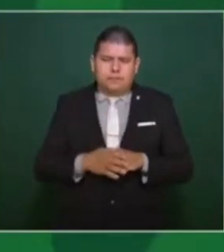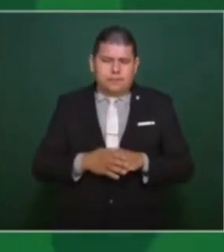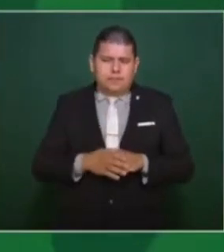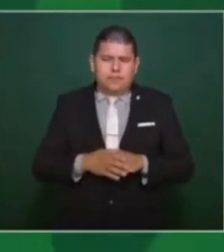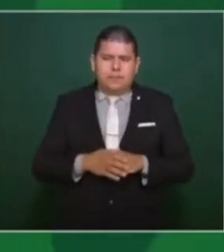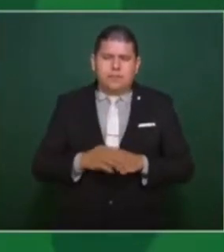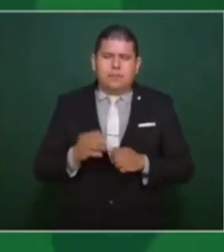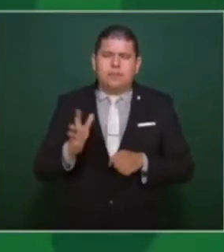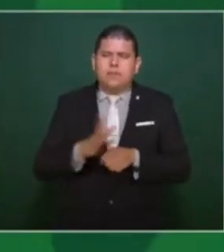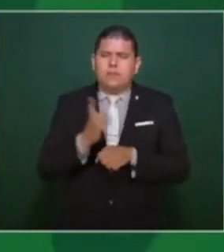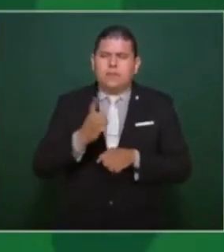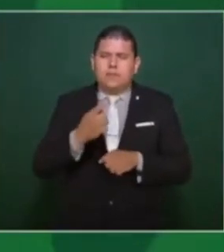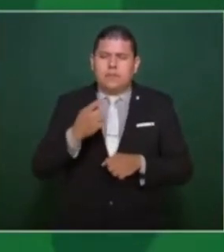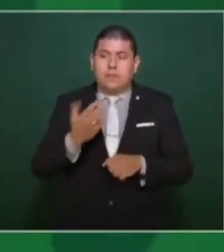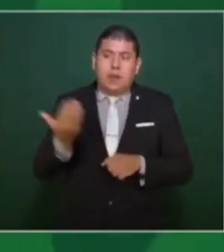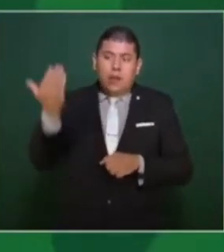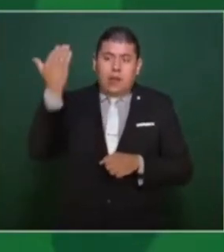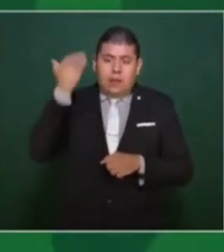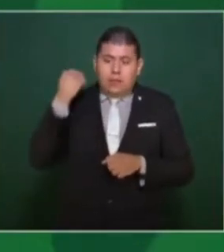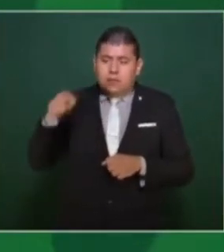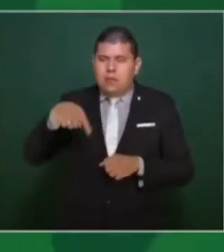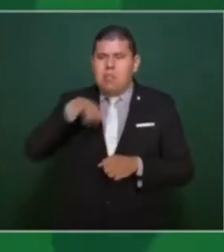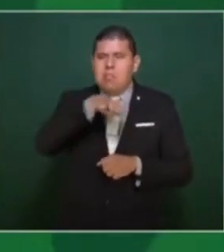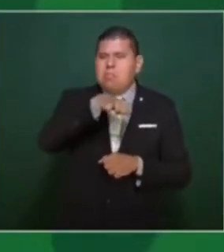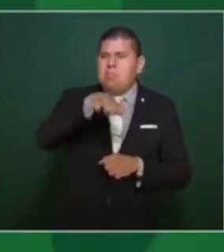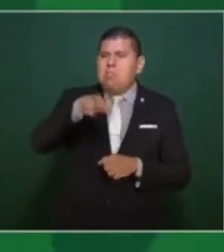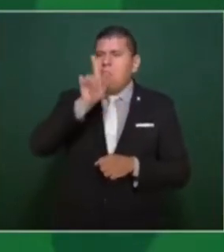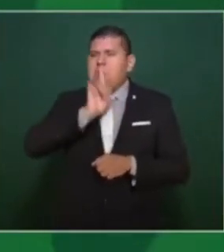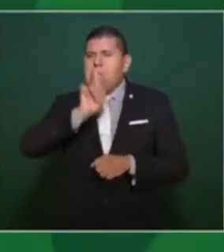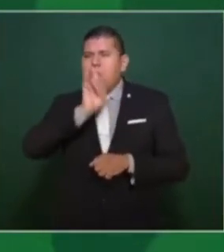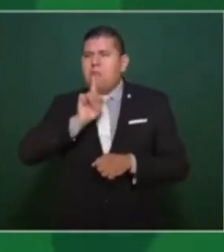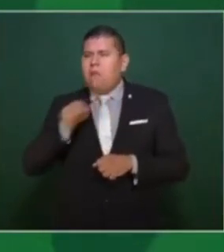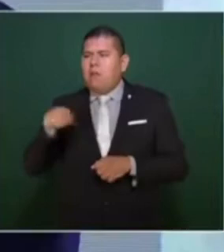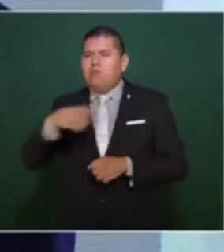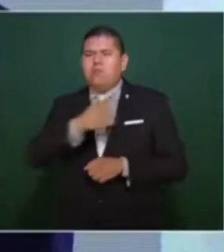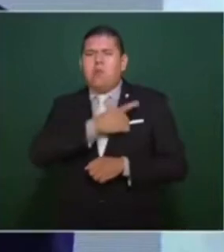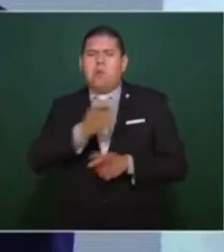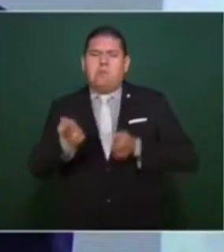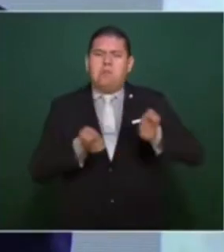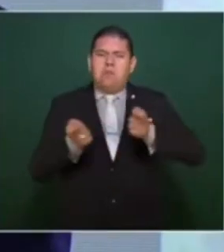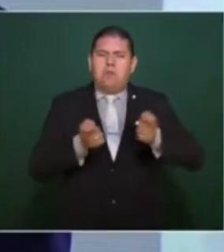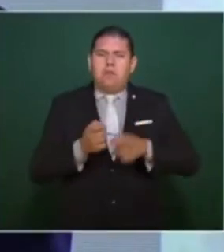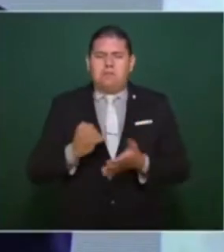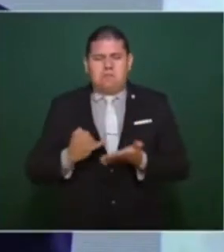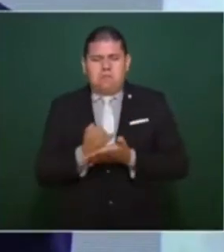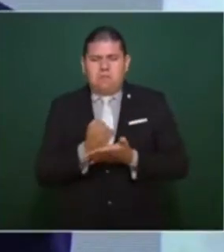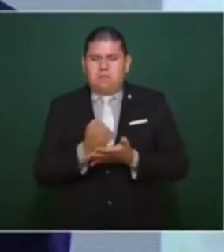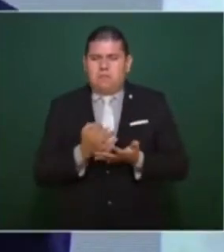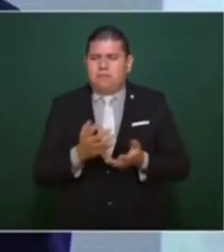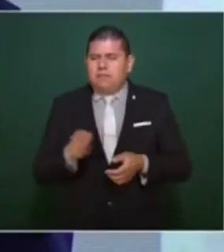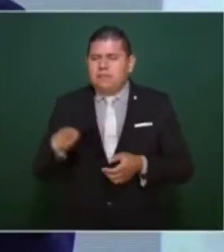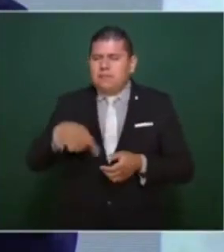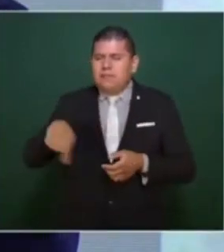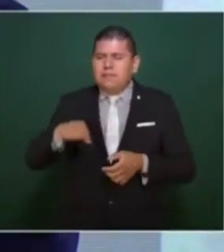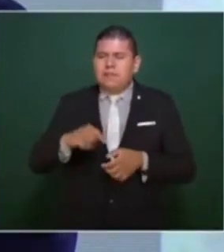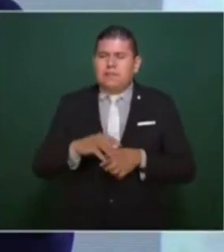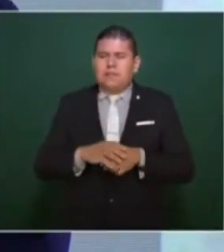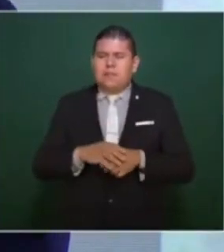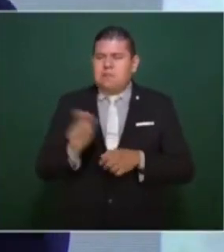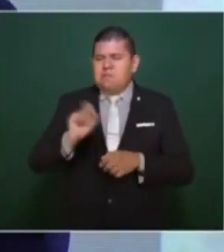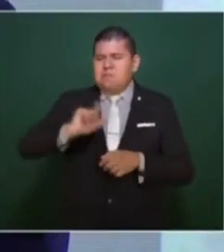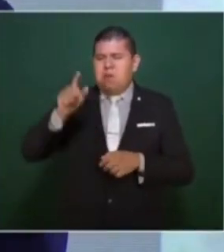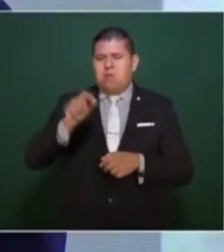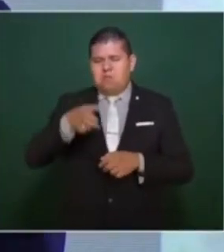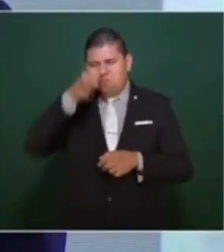porque antes engañaban de que eran independientes, de que eran